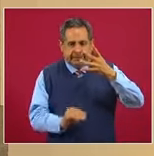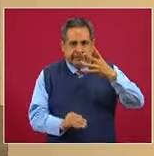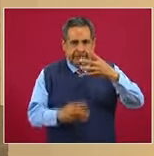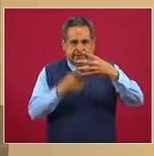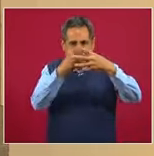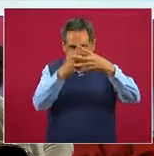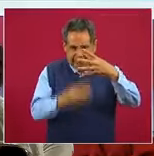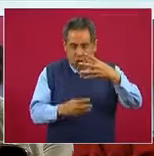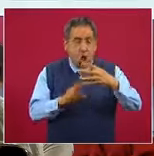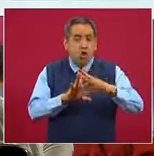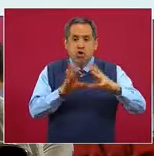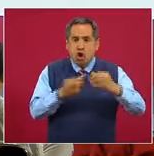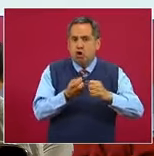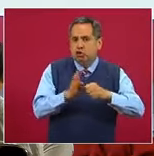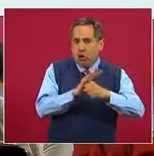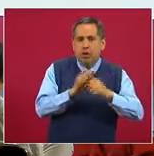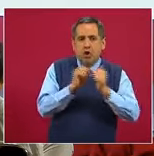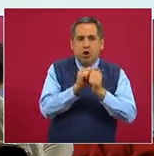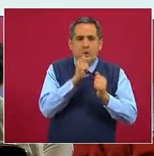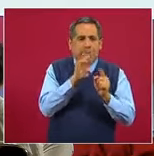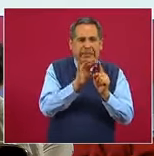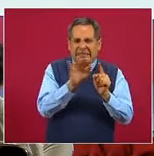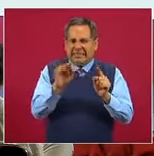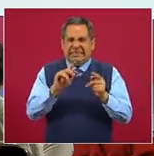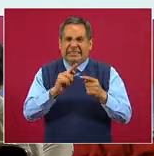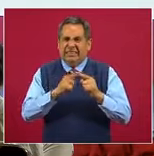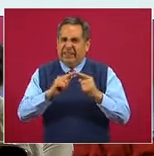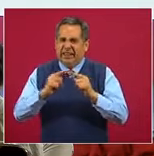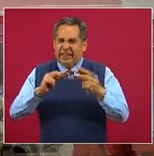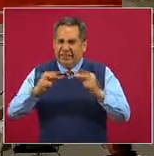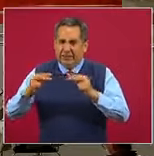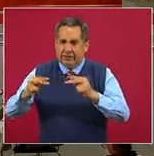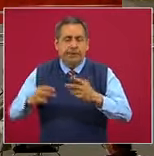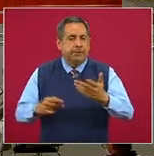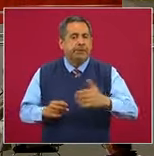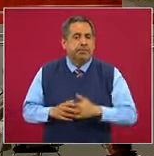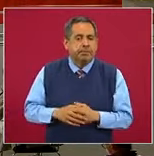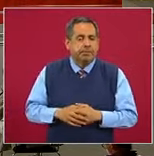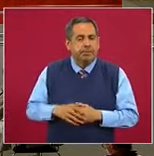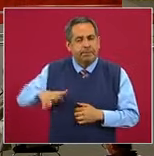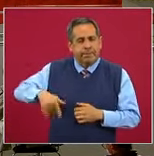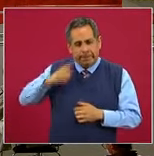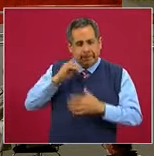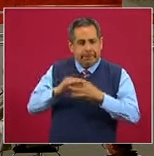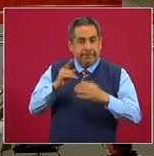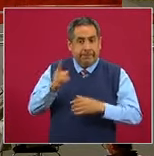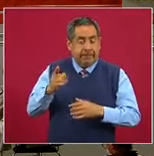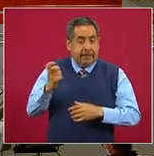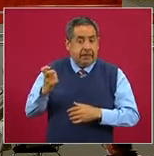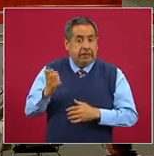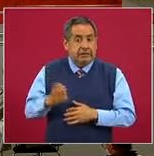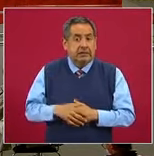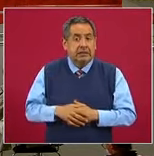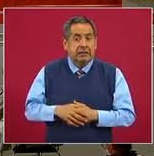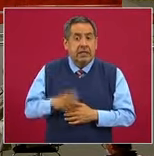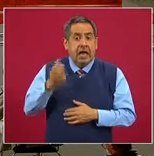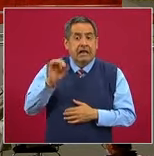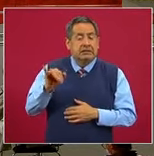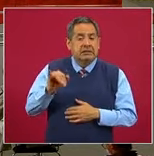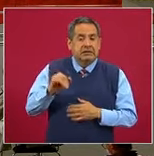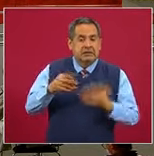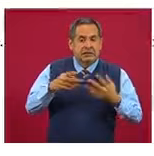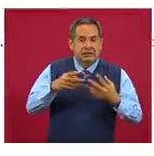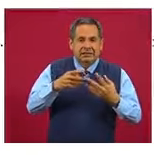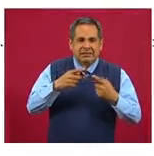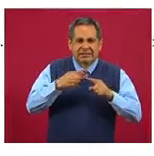Si me das la siguiente, por favor. Y bueno, les he estado hablando de árboles filogenéticos, etcétera. Y esta es la distribución de todas los